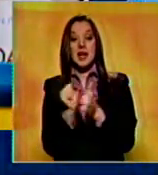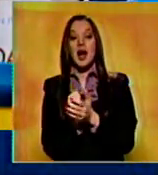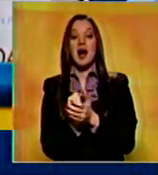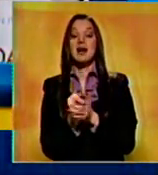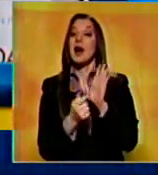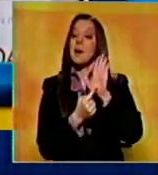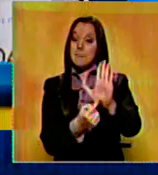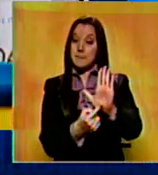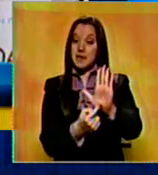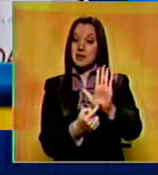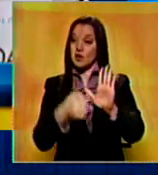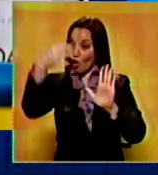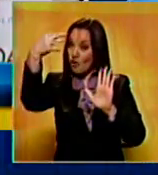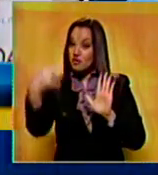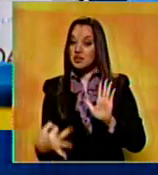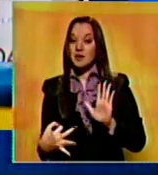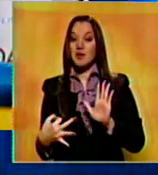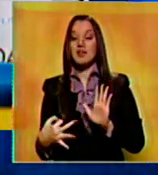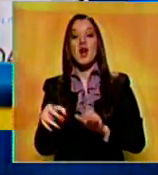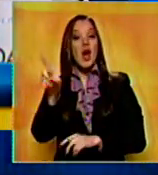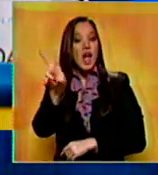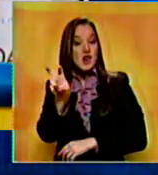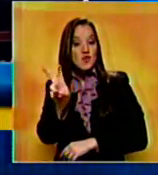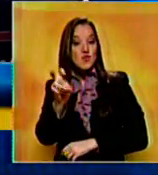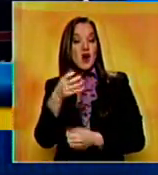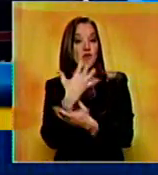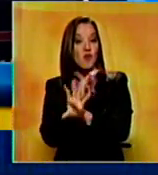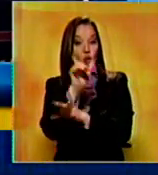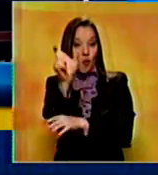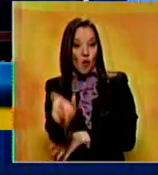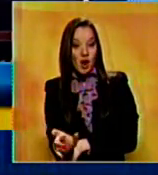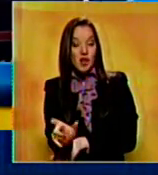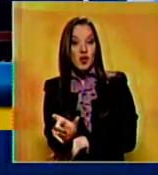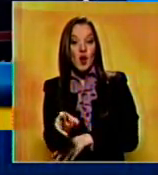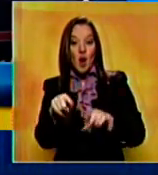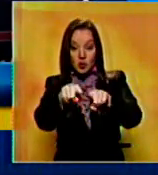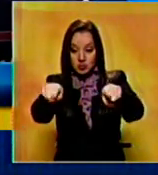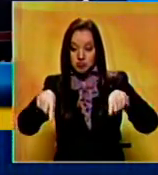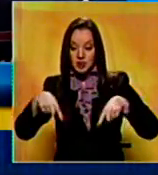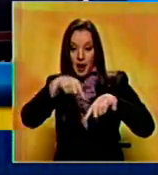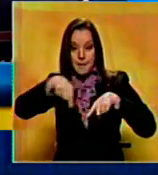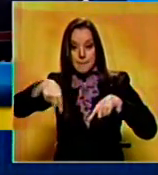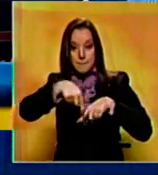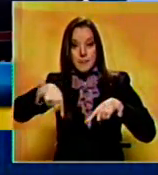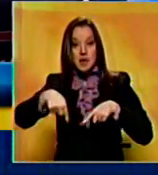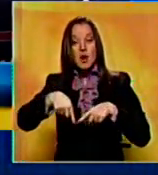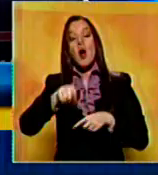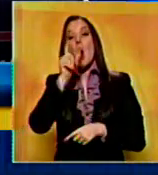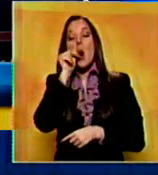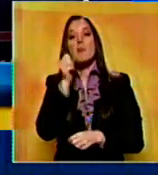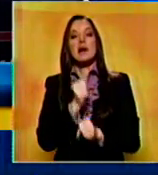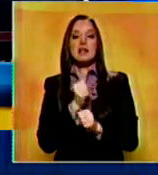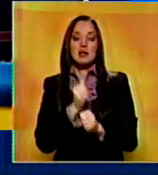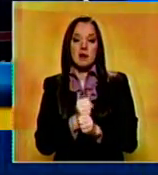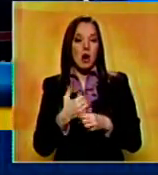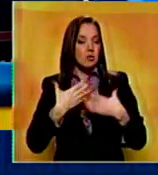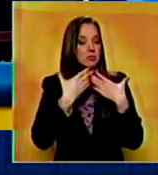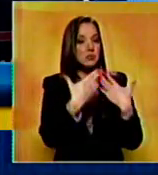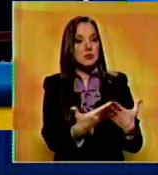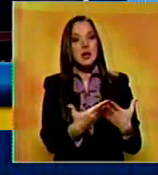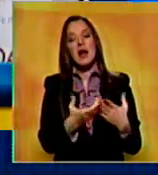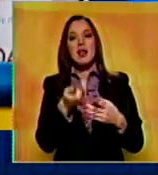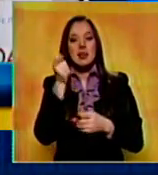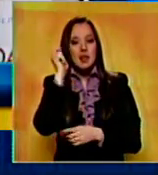finalmente presentó a Tomás Rincón como su nuevo jugador para esta temporada. El mediocampista llegó la semana pasada al equipo. Ha estado trabajando bajo las órdenes del